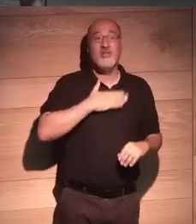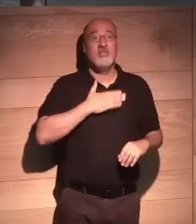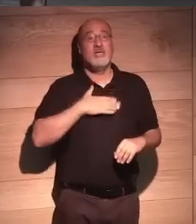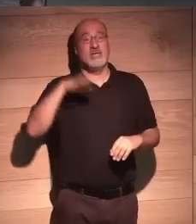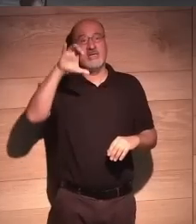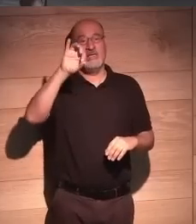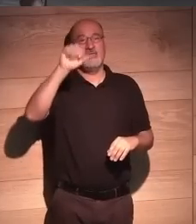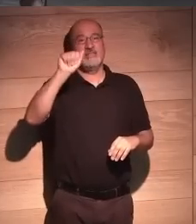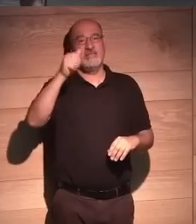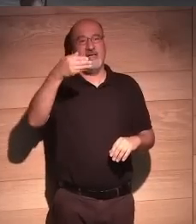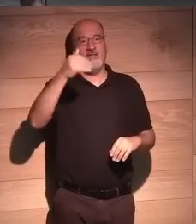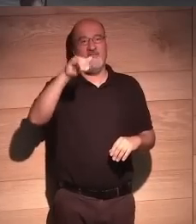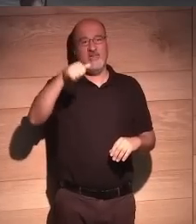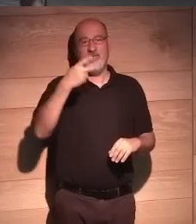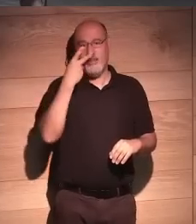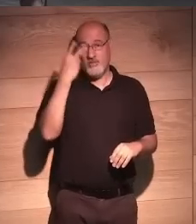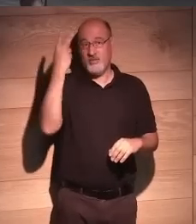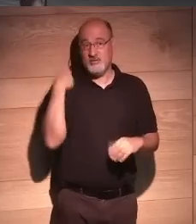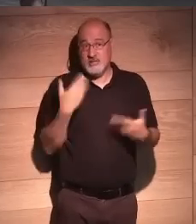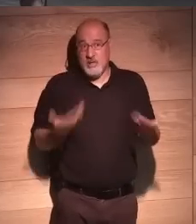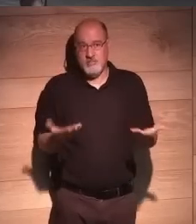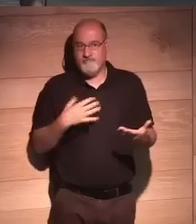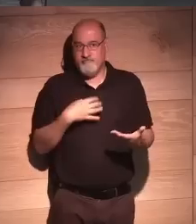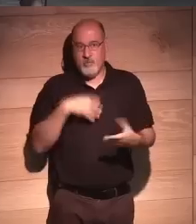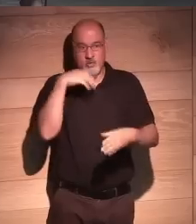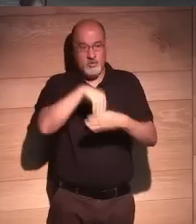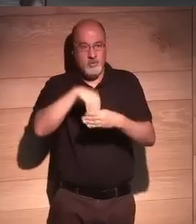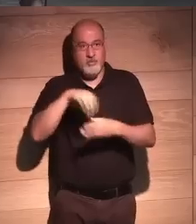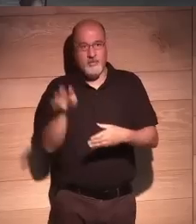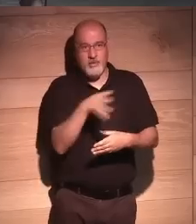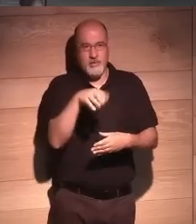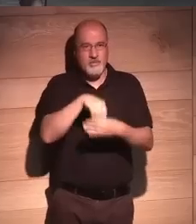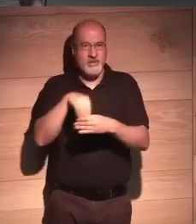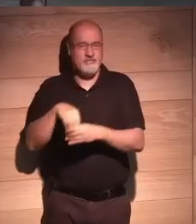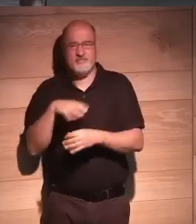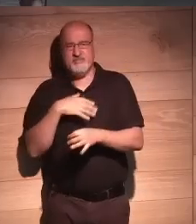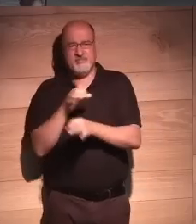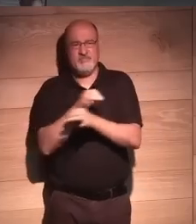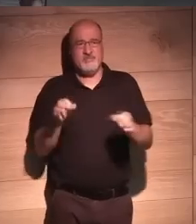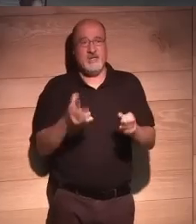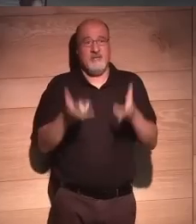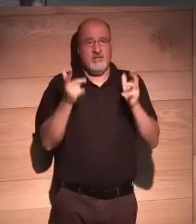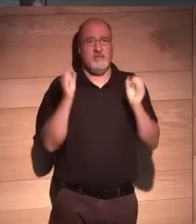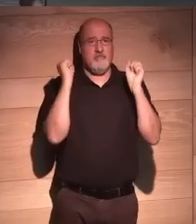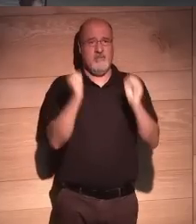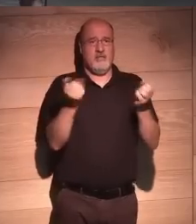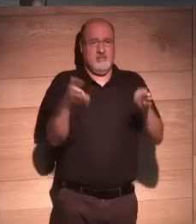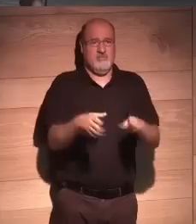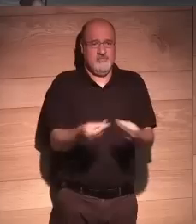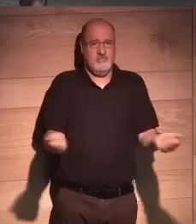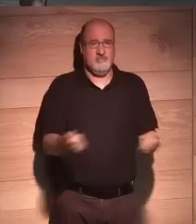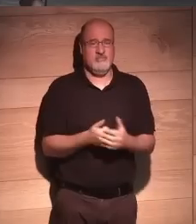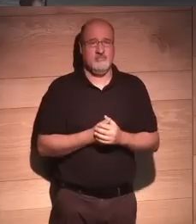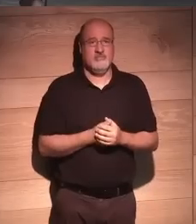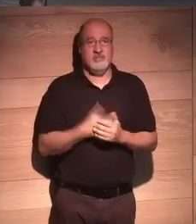es incorrecta. Claro. Es terrorífico. Lo políticamente correcto está matando la creatividad Sí. y la libertad.